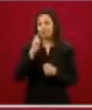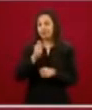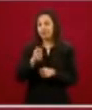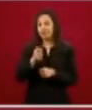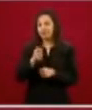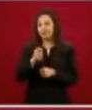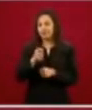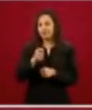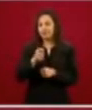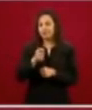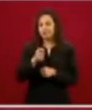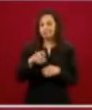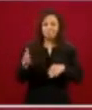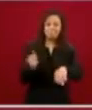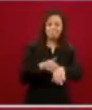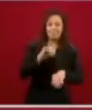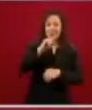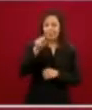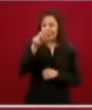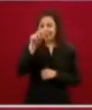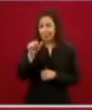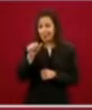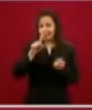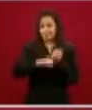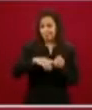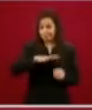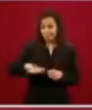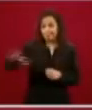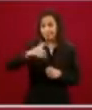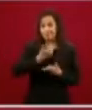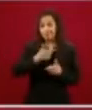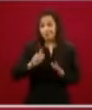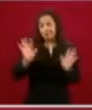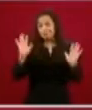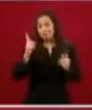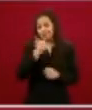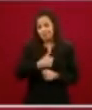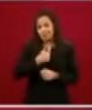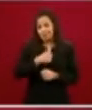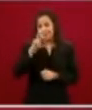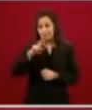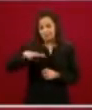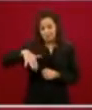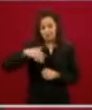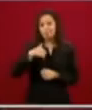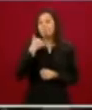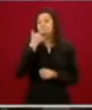aunque no les guste le ofrezco disculpas por anticipado saben